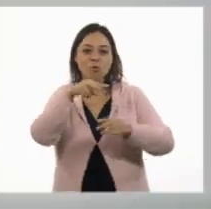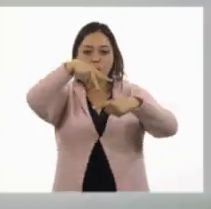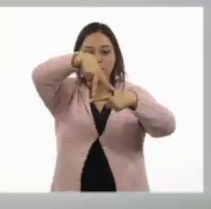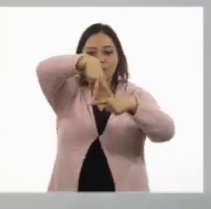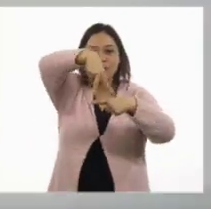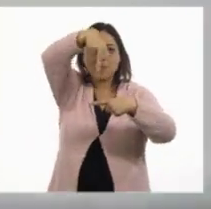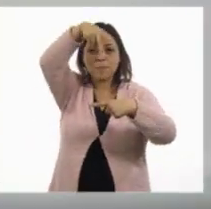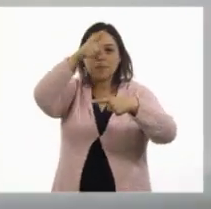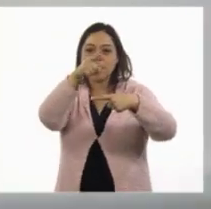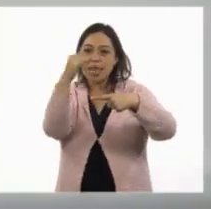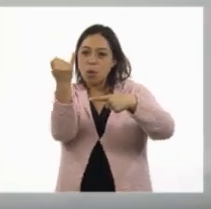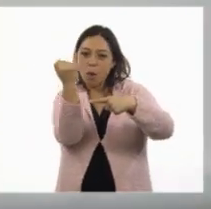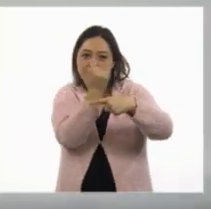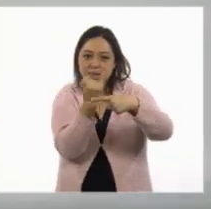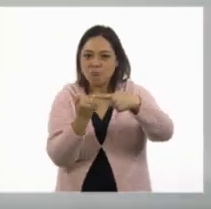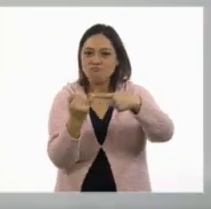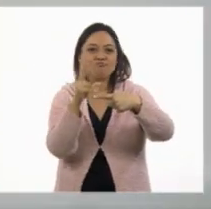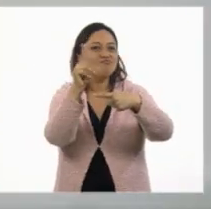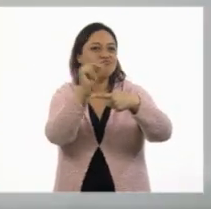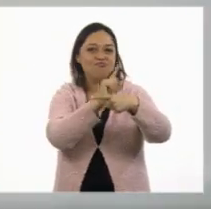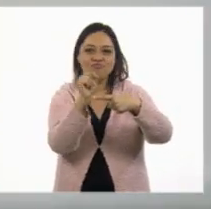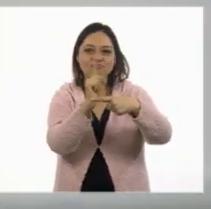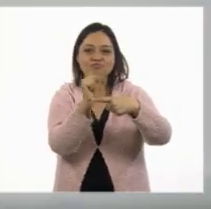Este es el que teníamos. Y a ver aquí.